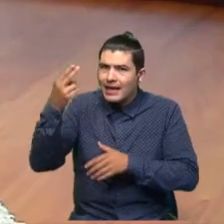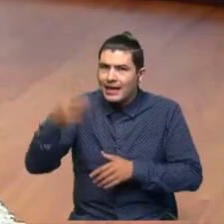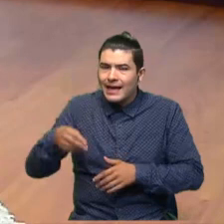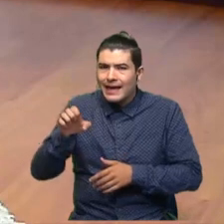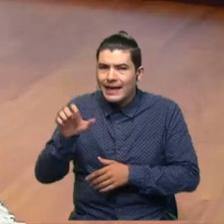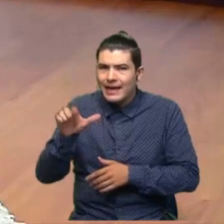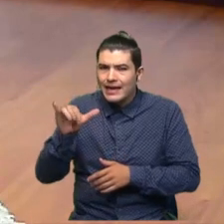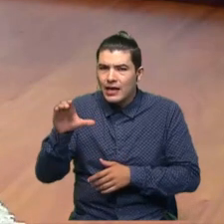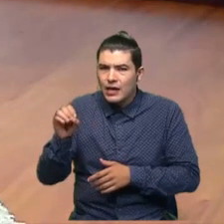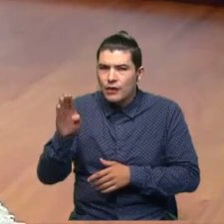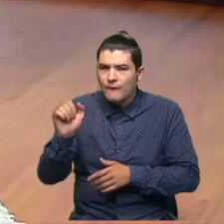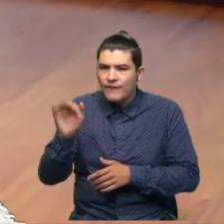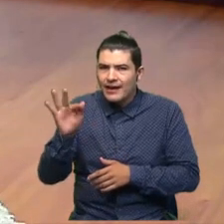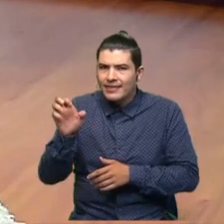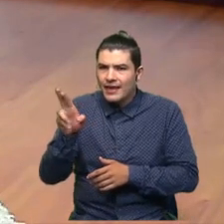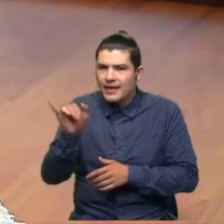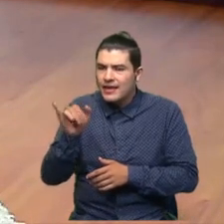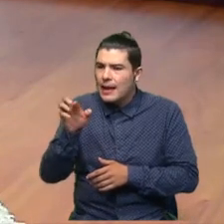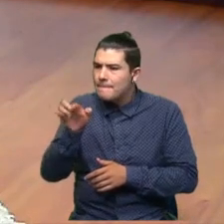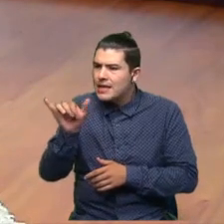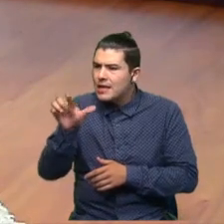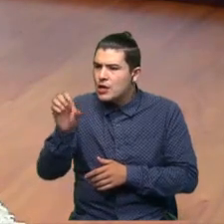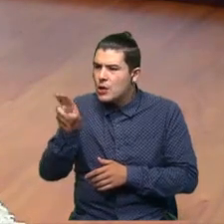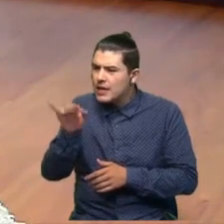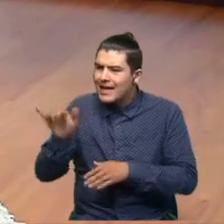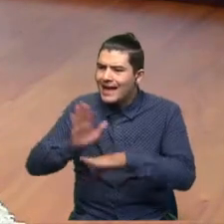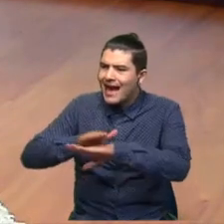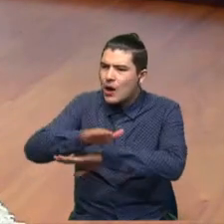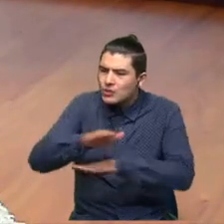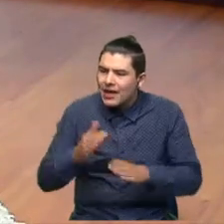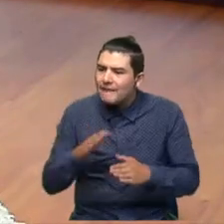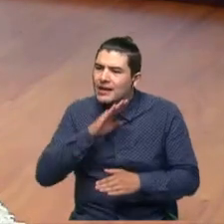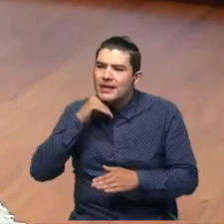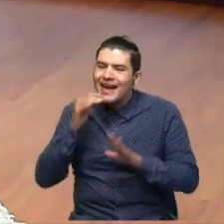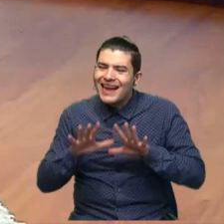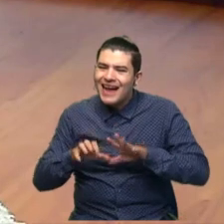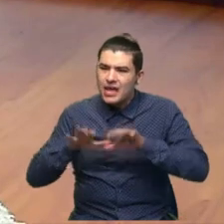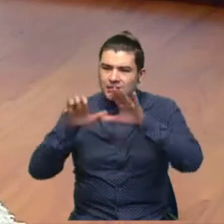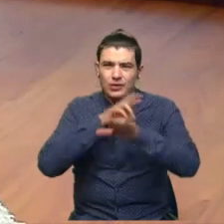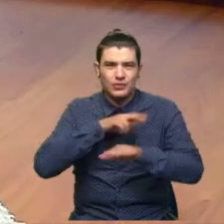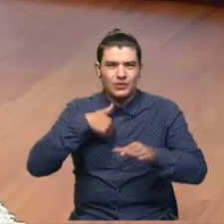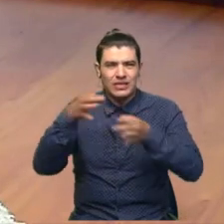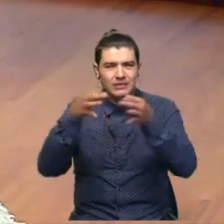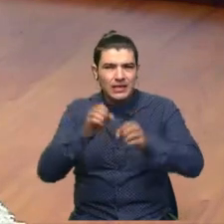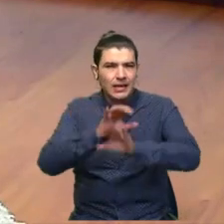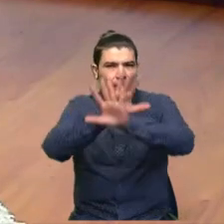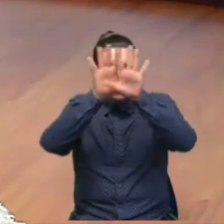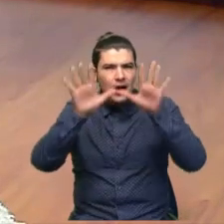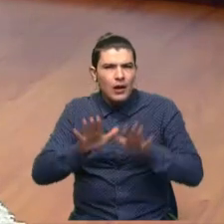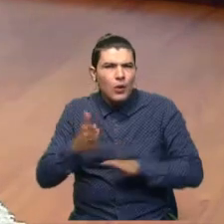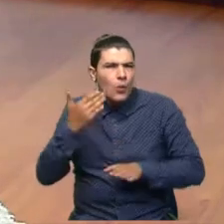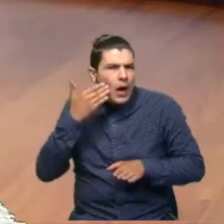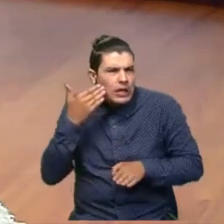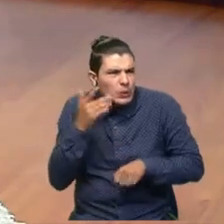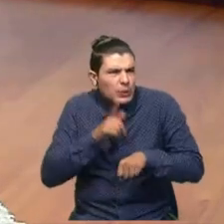pylori, nos llevaba al cáncer, quiero que le dejemos claro a nuestros televidentes en qué momento nos lleva al